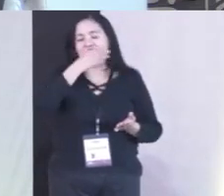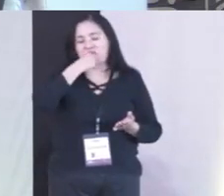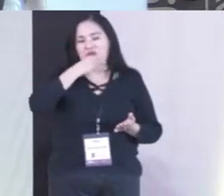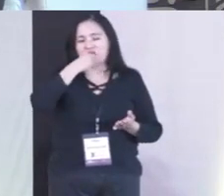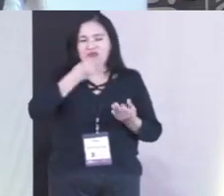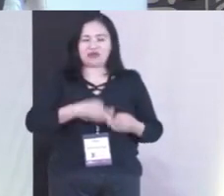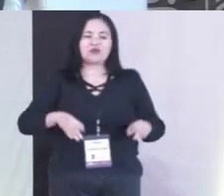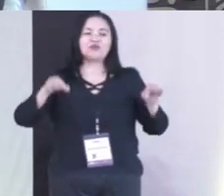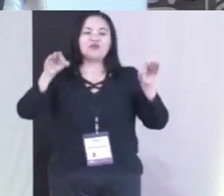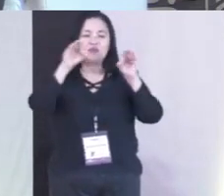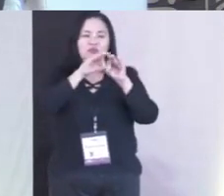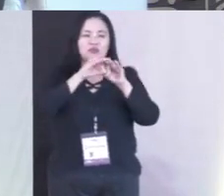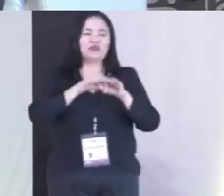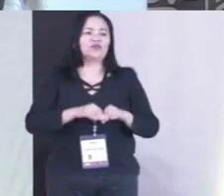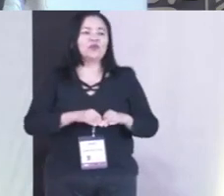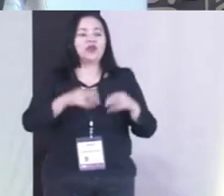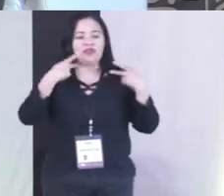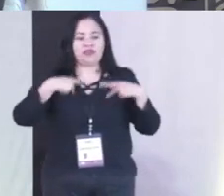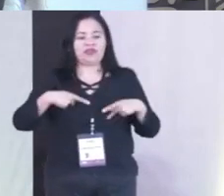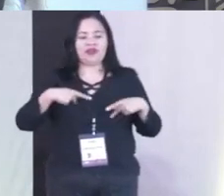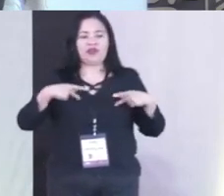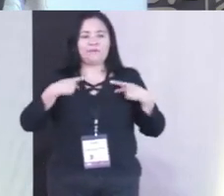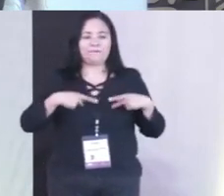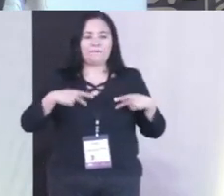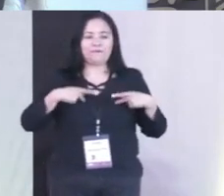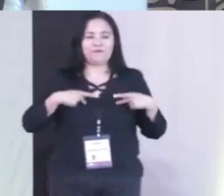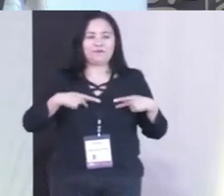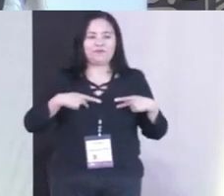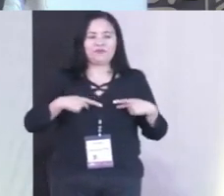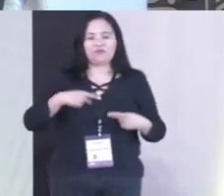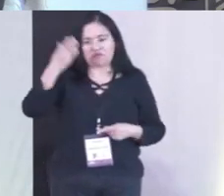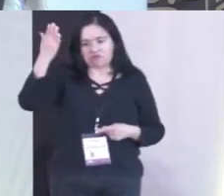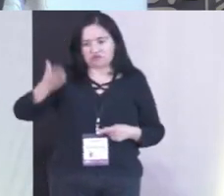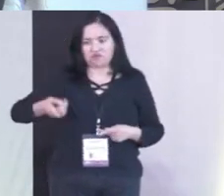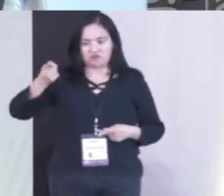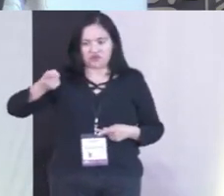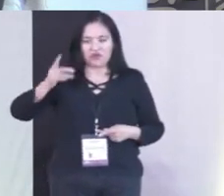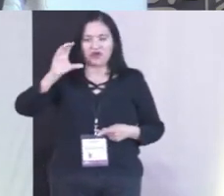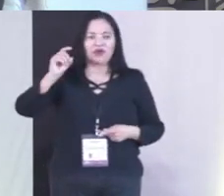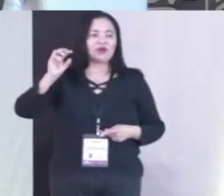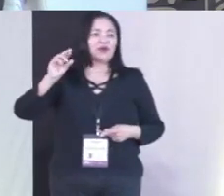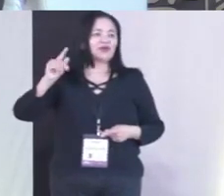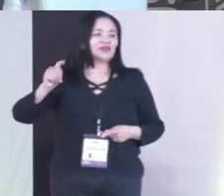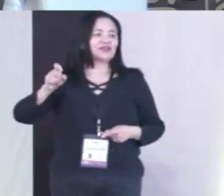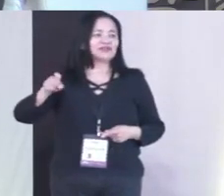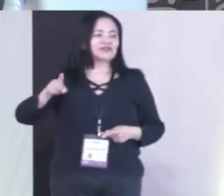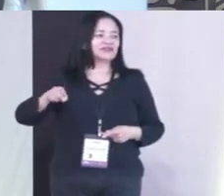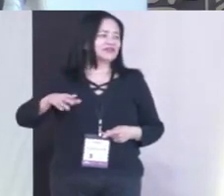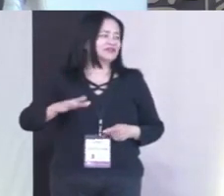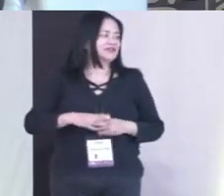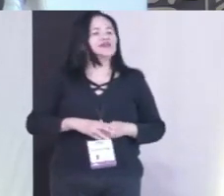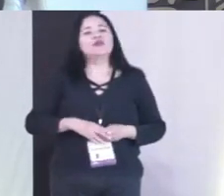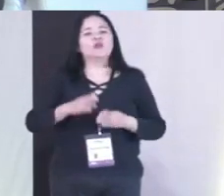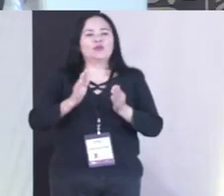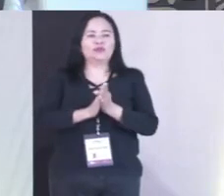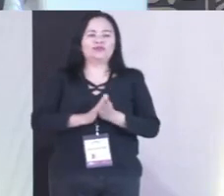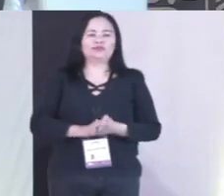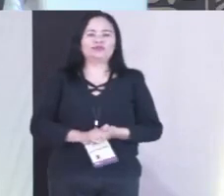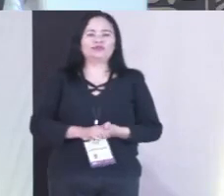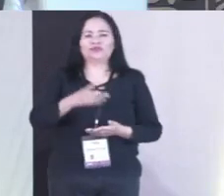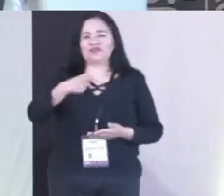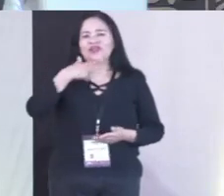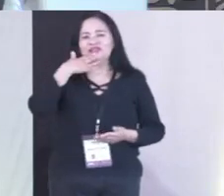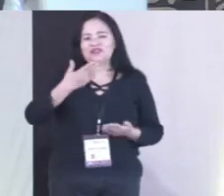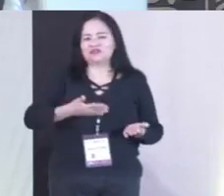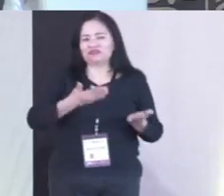de Cortés, y pues yo espero que la gente de Vox, ahí les dices, ¿no?, que reciban esto como